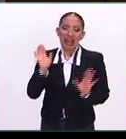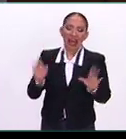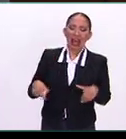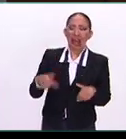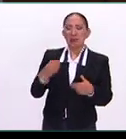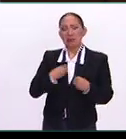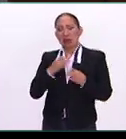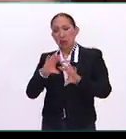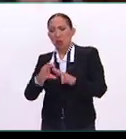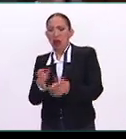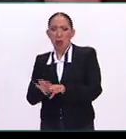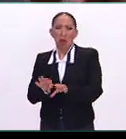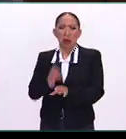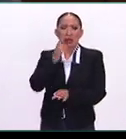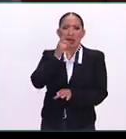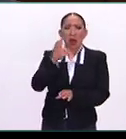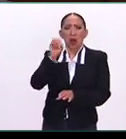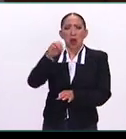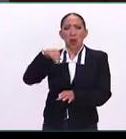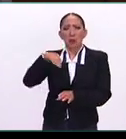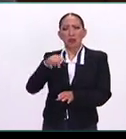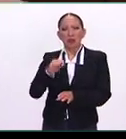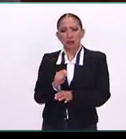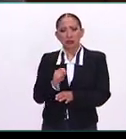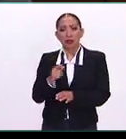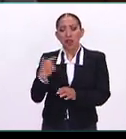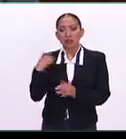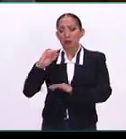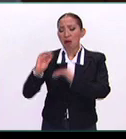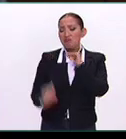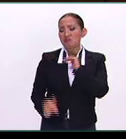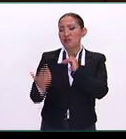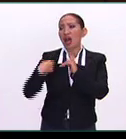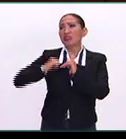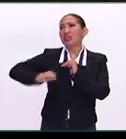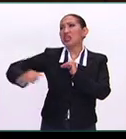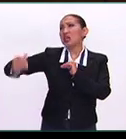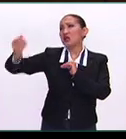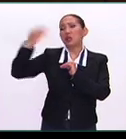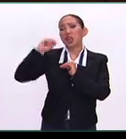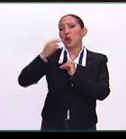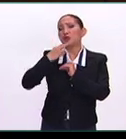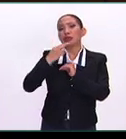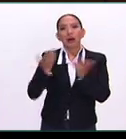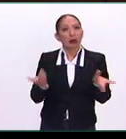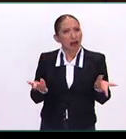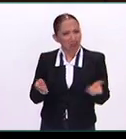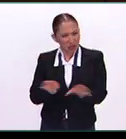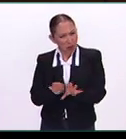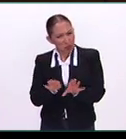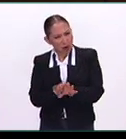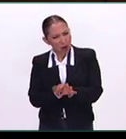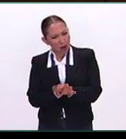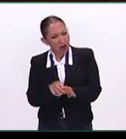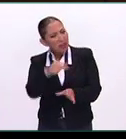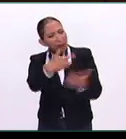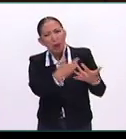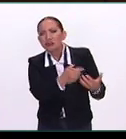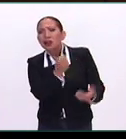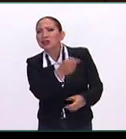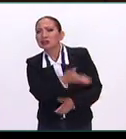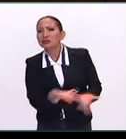vida comunitaria, como decía Comte, es de la edad inferior del hombre. Así le digo, oye, y las grandes